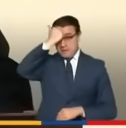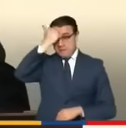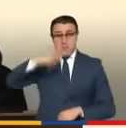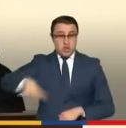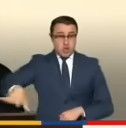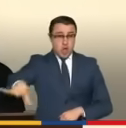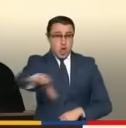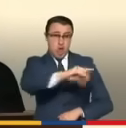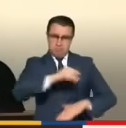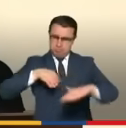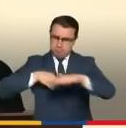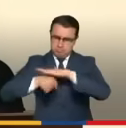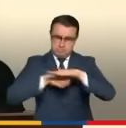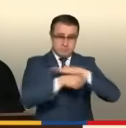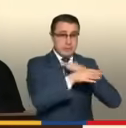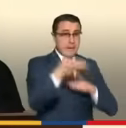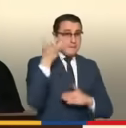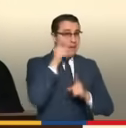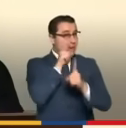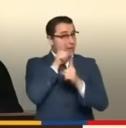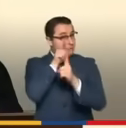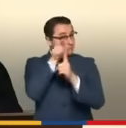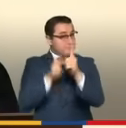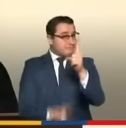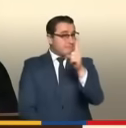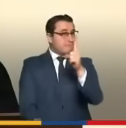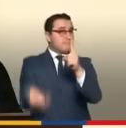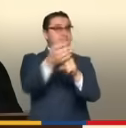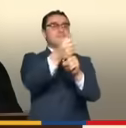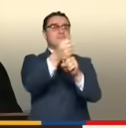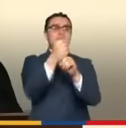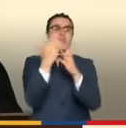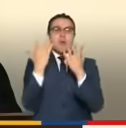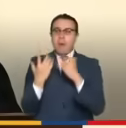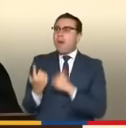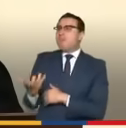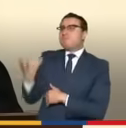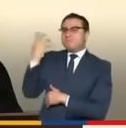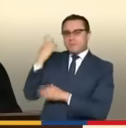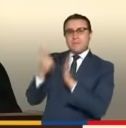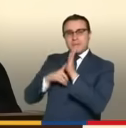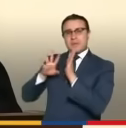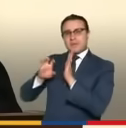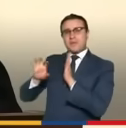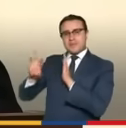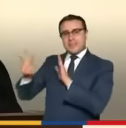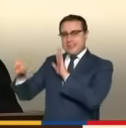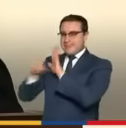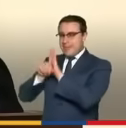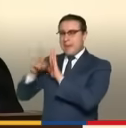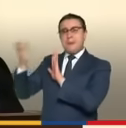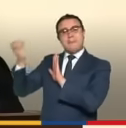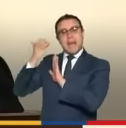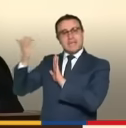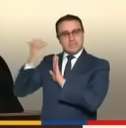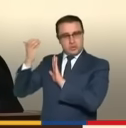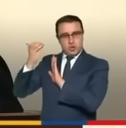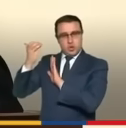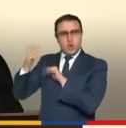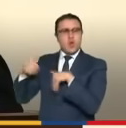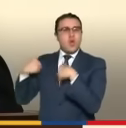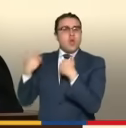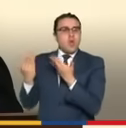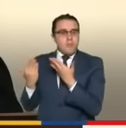alcanzaría a través de esa reforma pensional, en este caso, es decir, a través